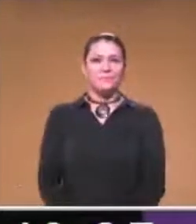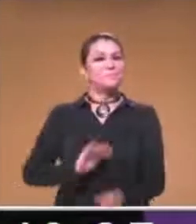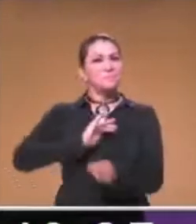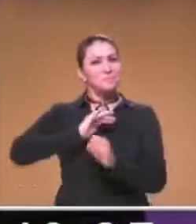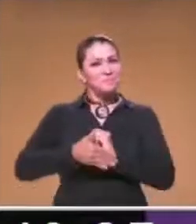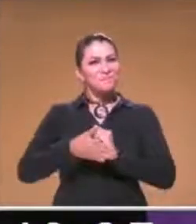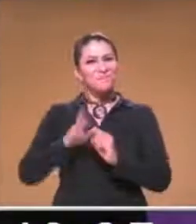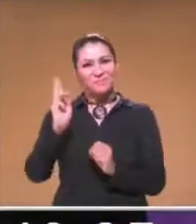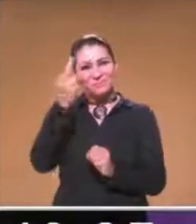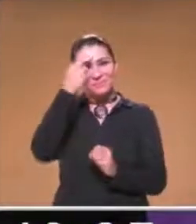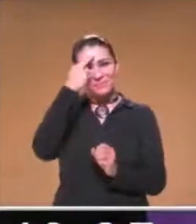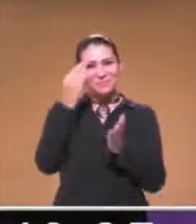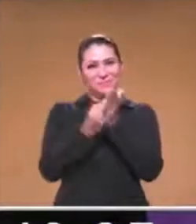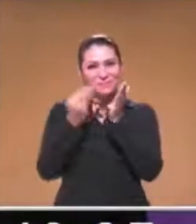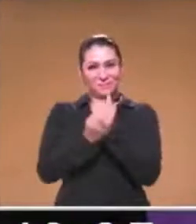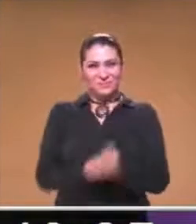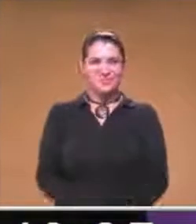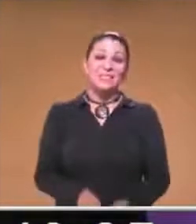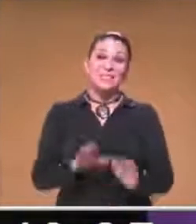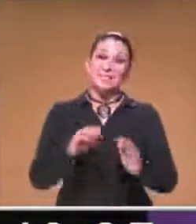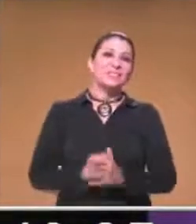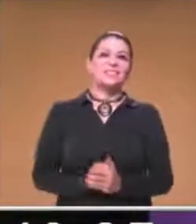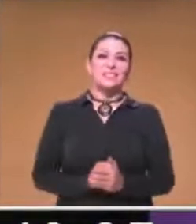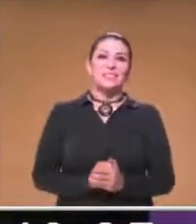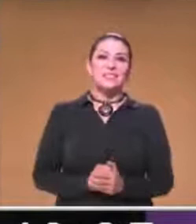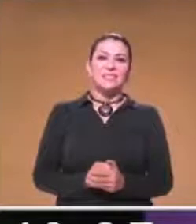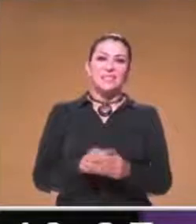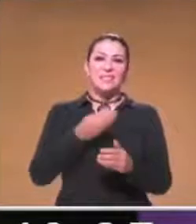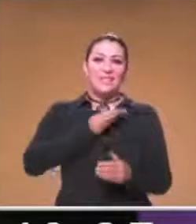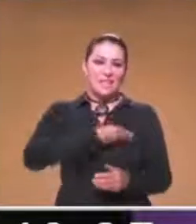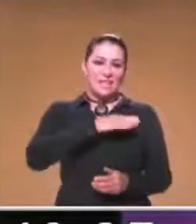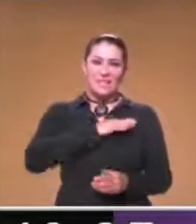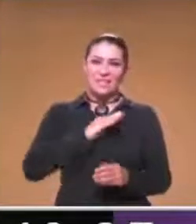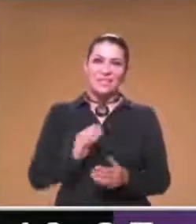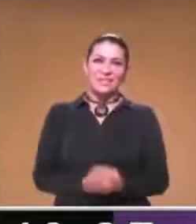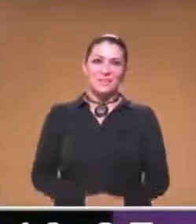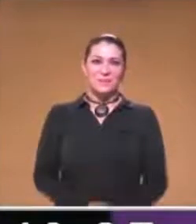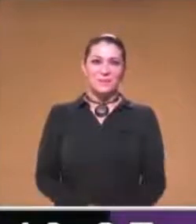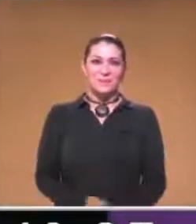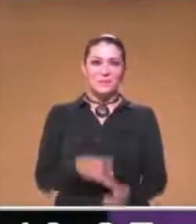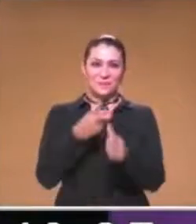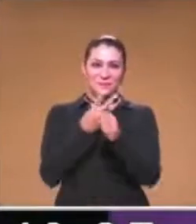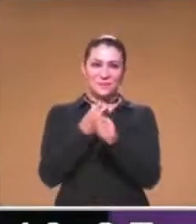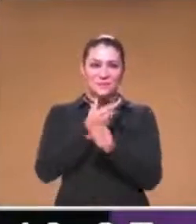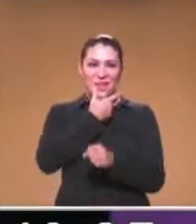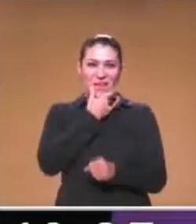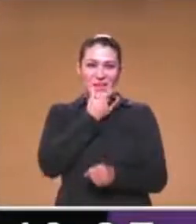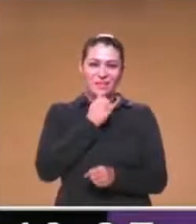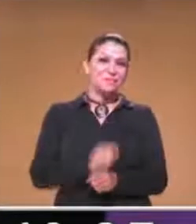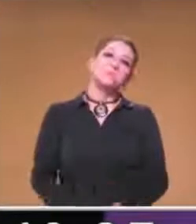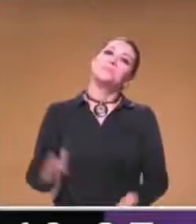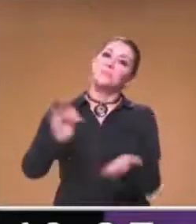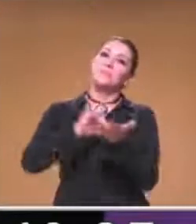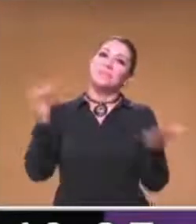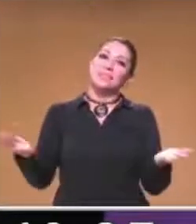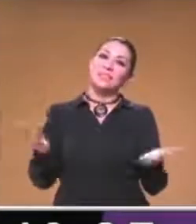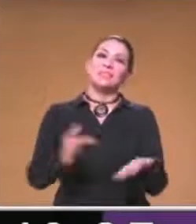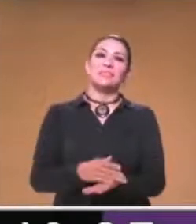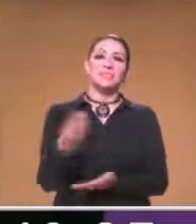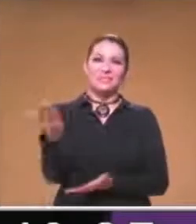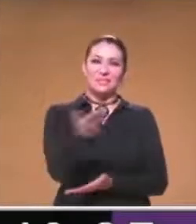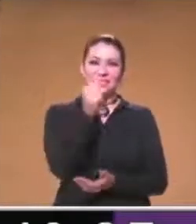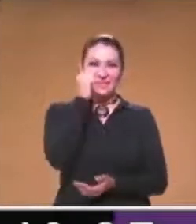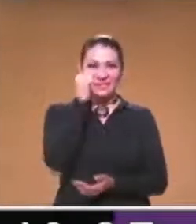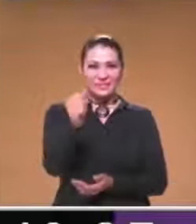terminado el repaso de Aprende en Casa con respecto a la materia de inglés segunda lengua. Por mi parte ha sido todo, agradezco tu